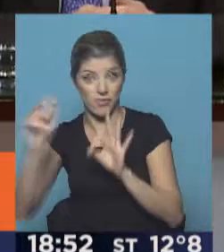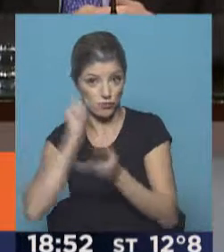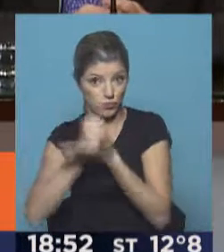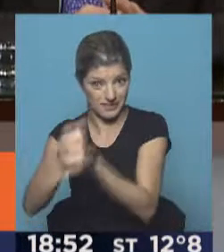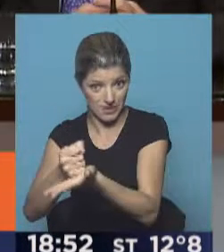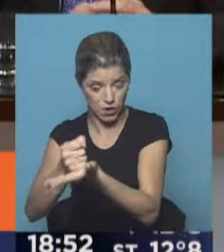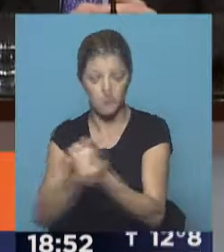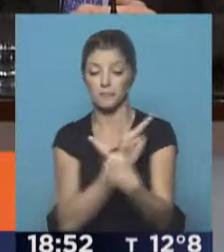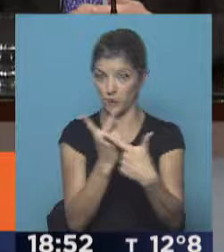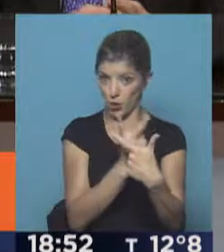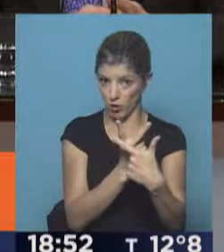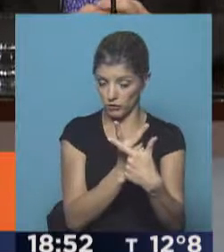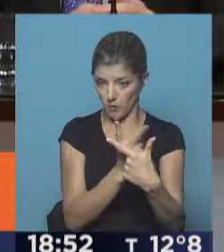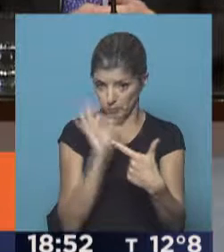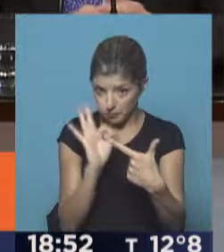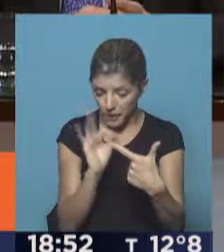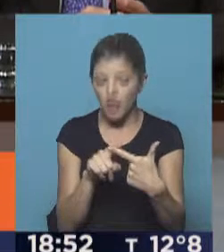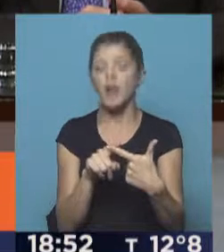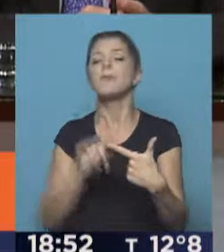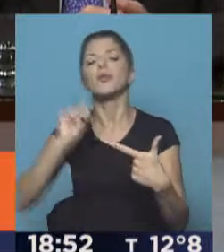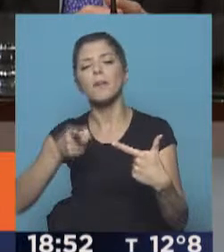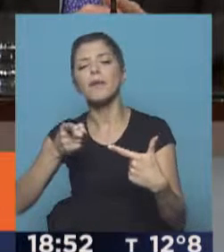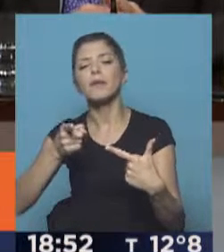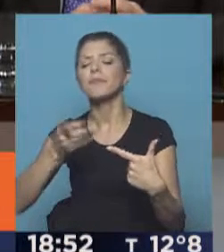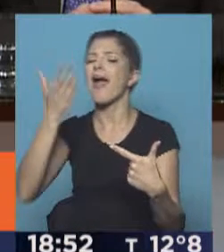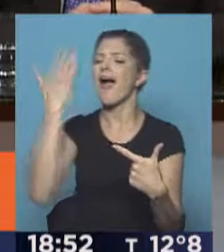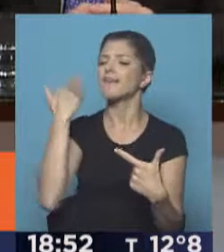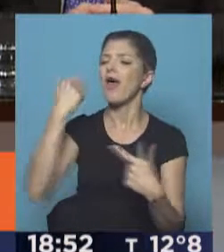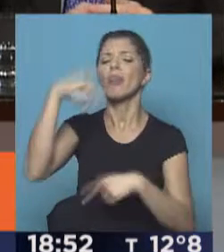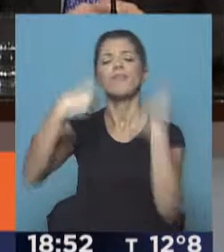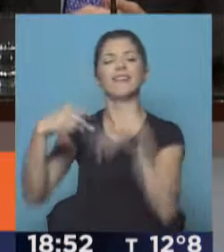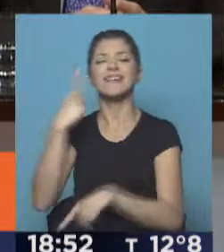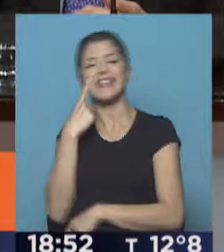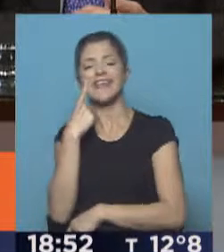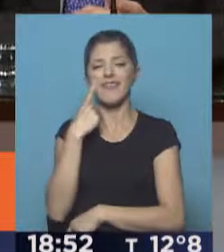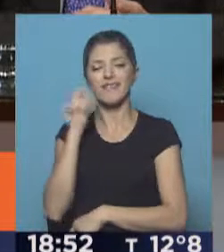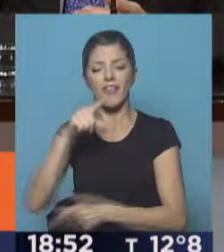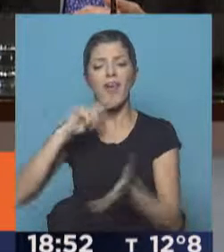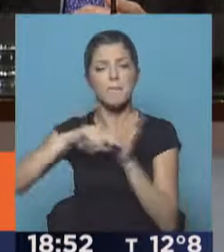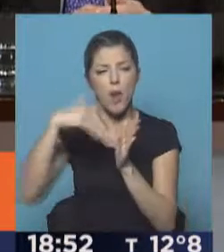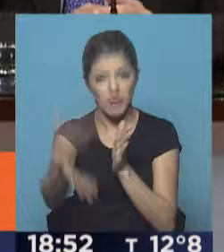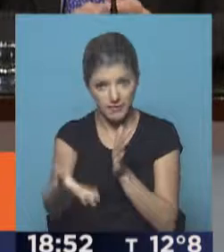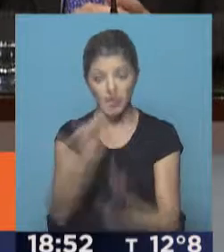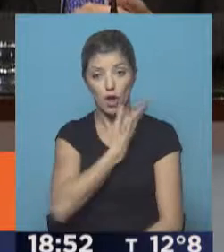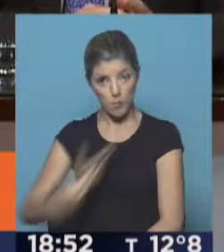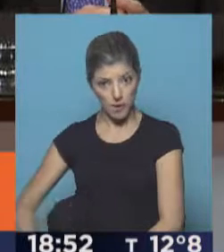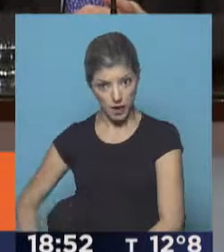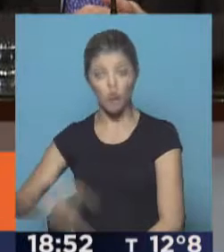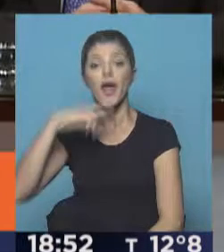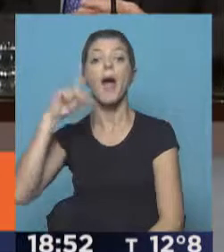vamos a implementar también una cuestión que habíamos visto también con los intendentes del conurbano y la gobernadora de la provincia de Buenos Aires, que